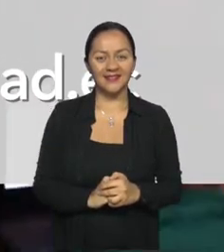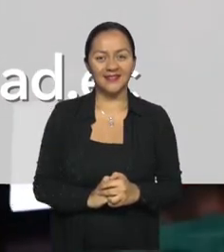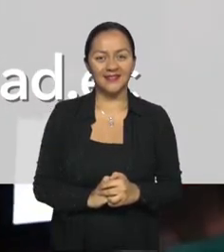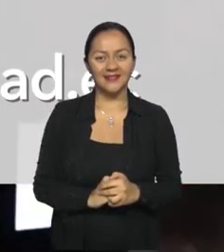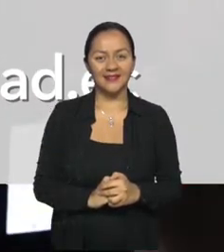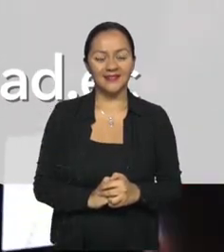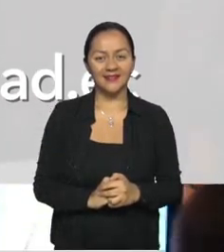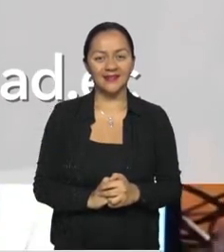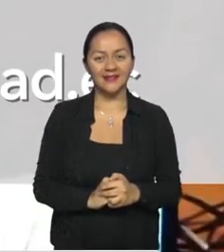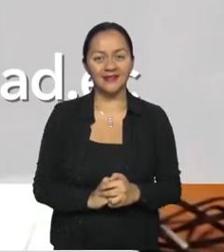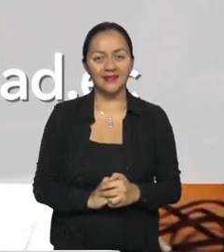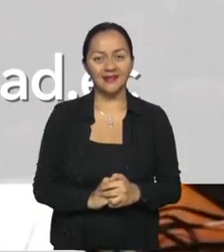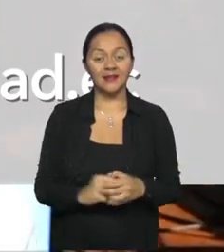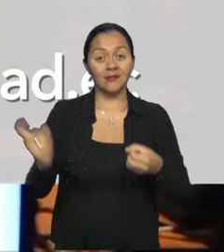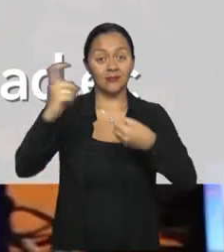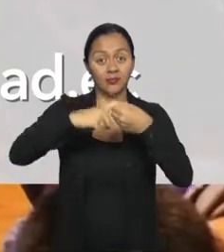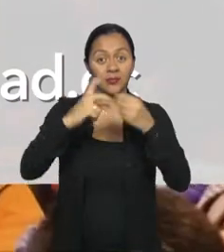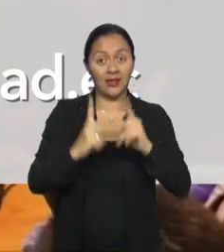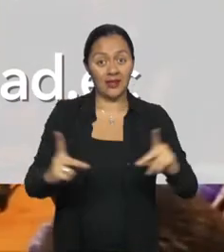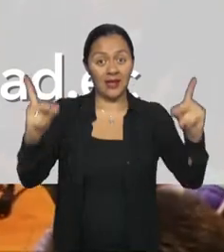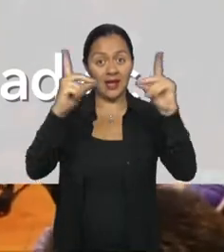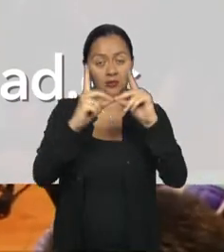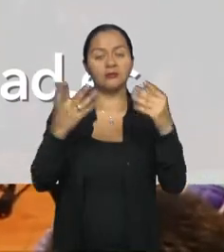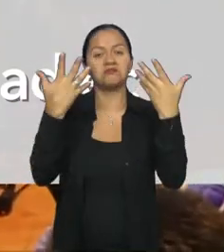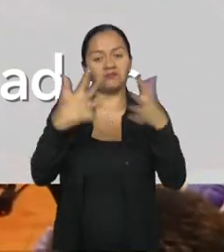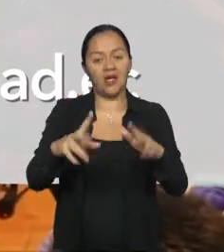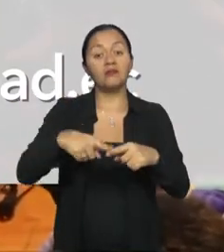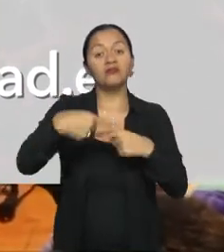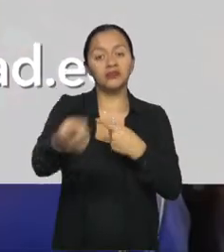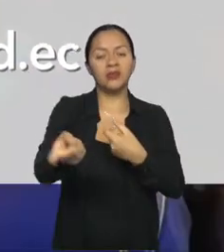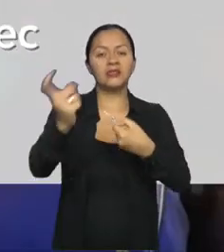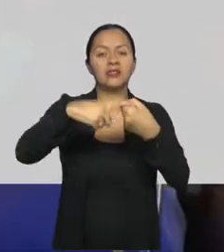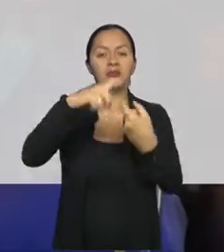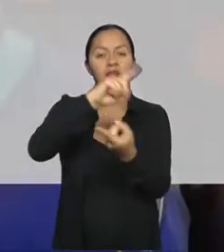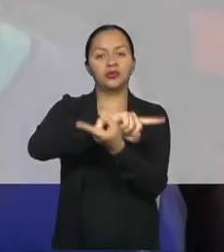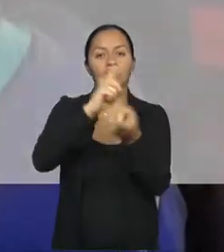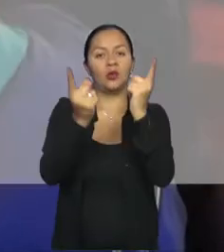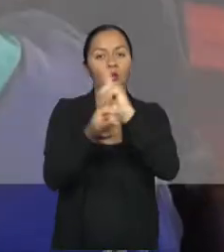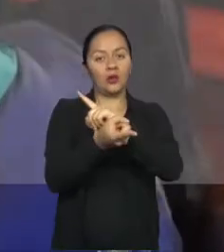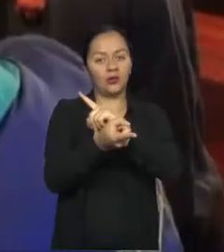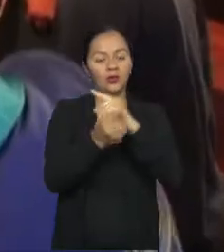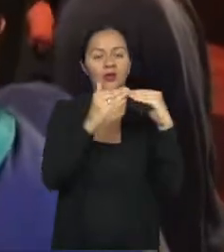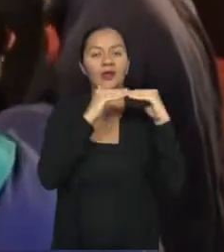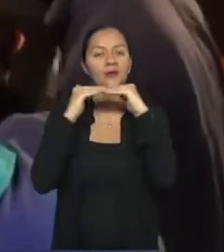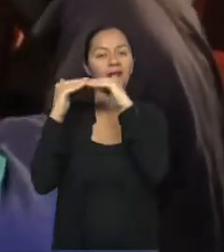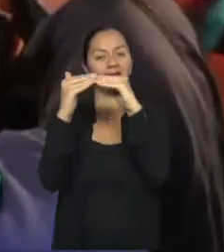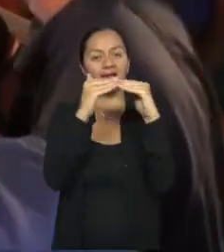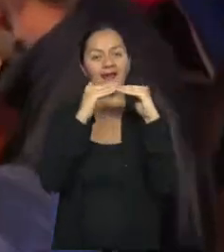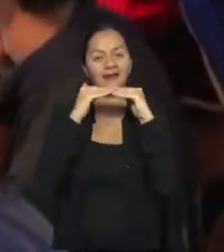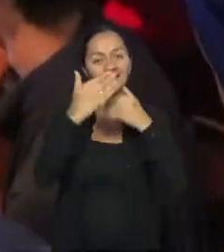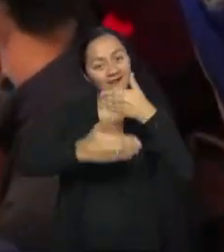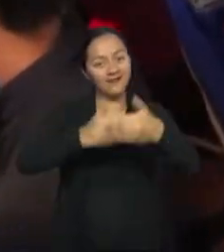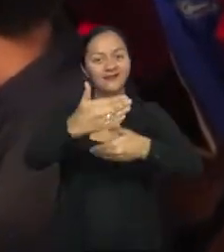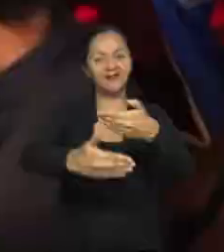www.construyendoigualdad.es. Deja tus datos y sé parte del Encuentro Continental y Regional Construyendo Igualdad.